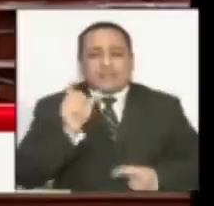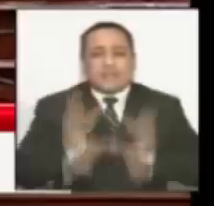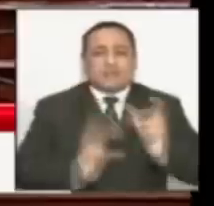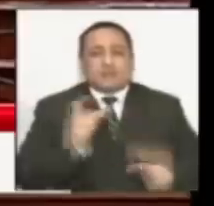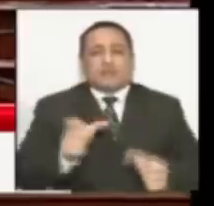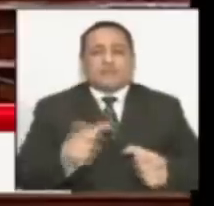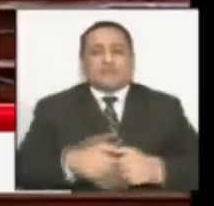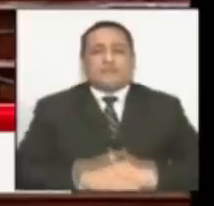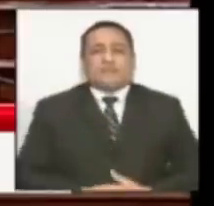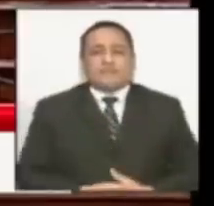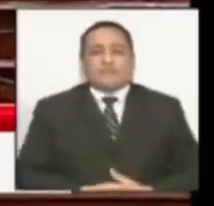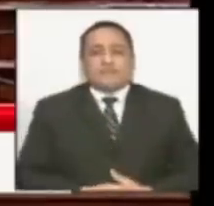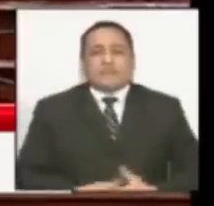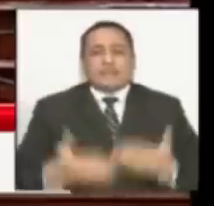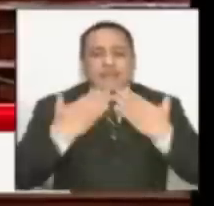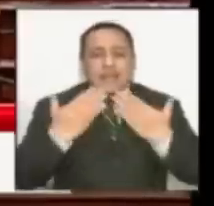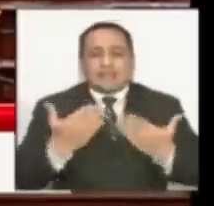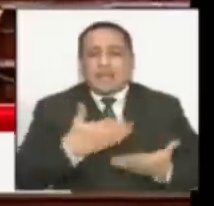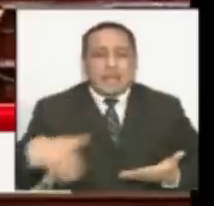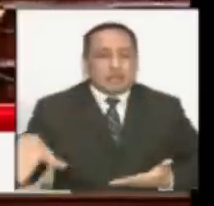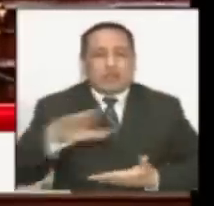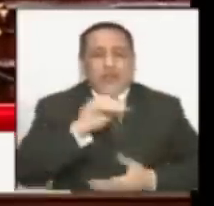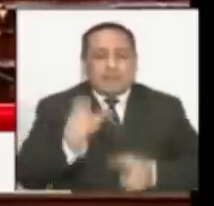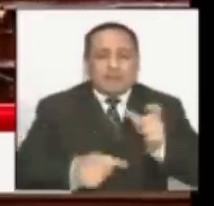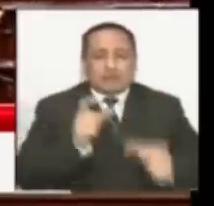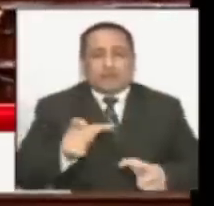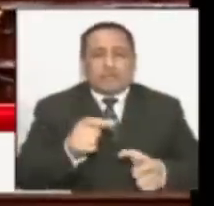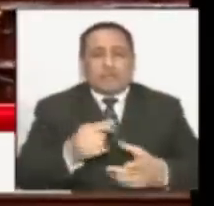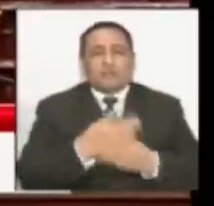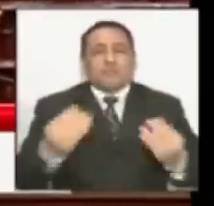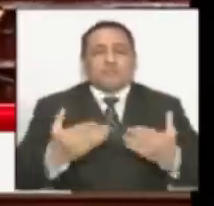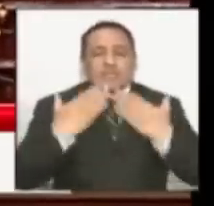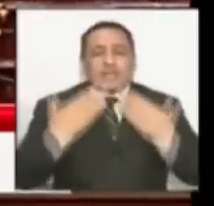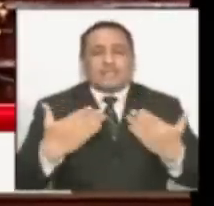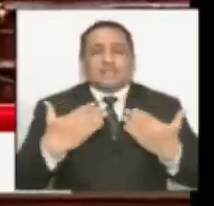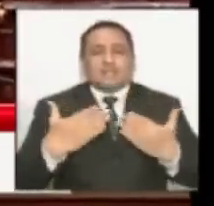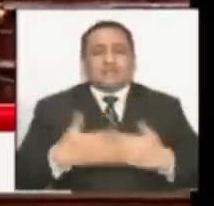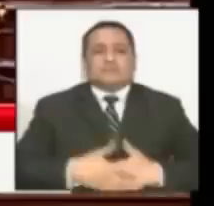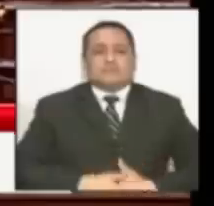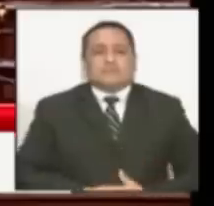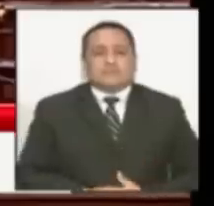ciudadanía, gracias a todo el pueblo. Muchas gracias.